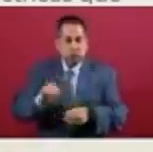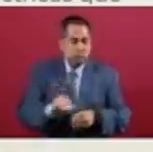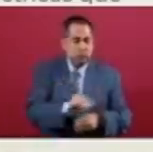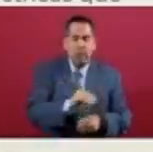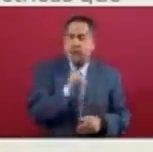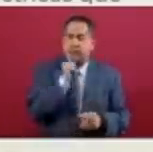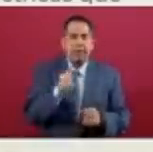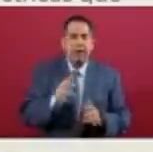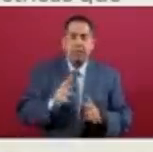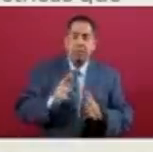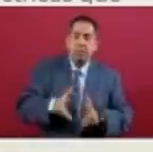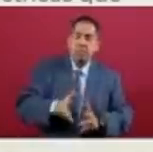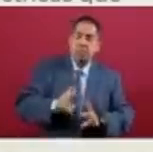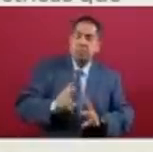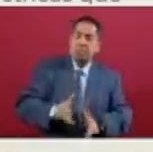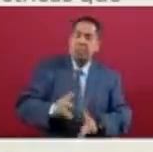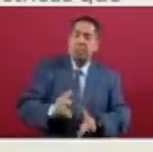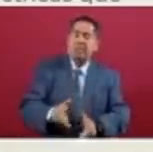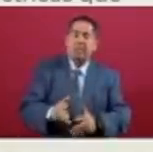Se tienen